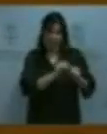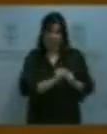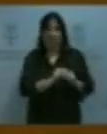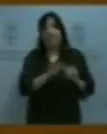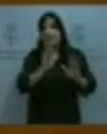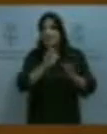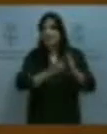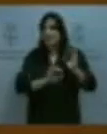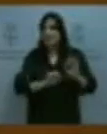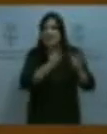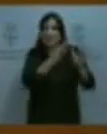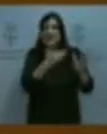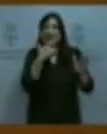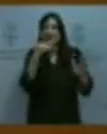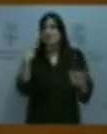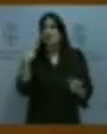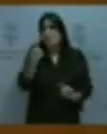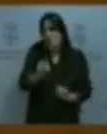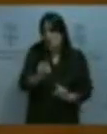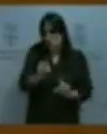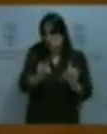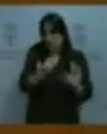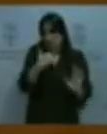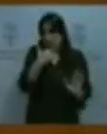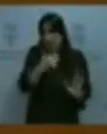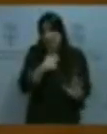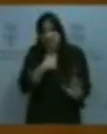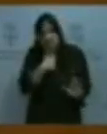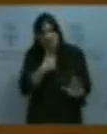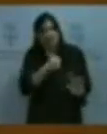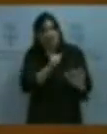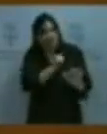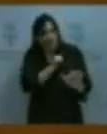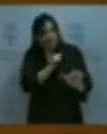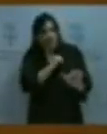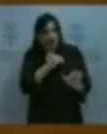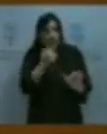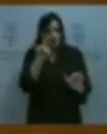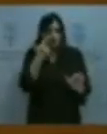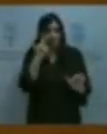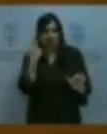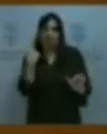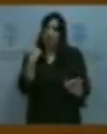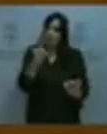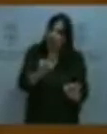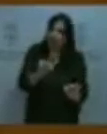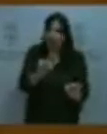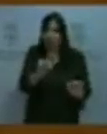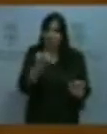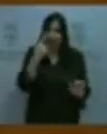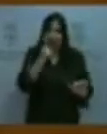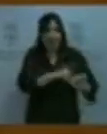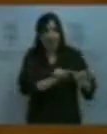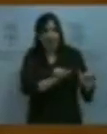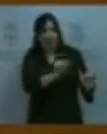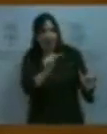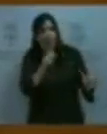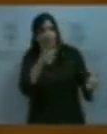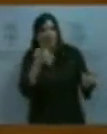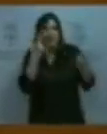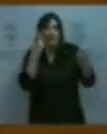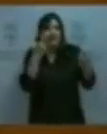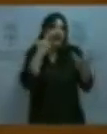Y bueno, yo he esperado prudentemente casi un año para intentar poner negro sobre blanco sobre el problema de esta especie